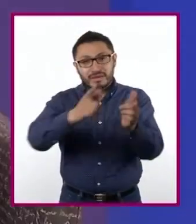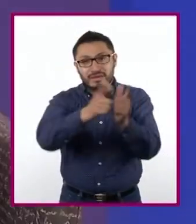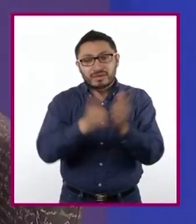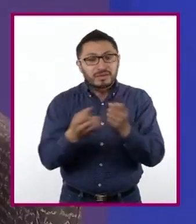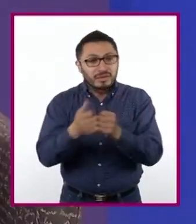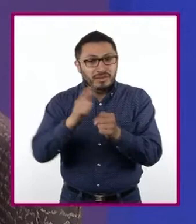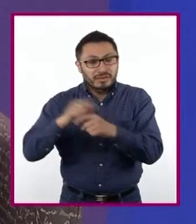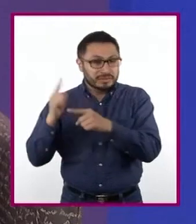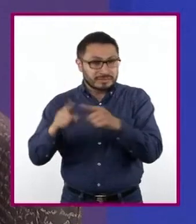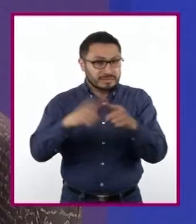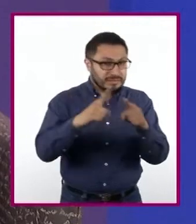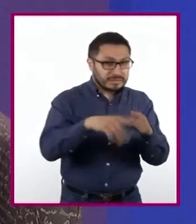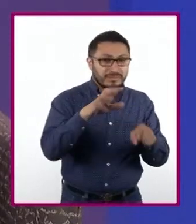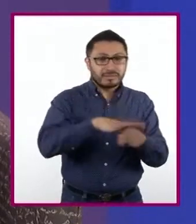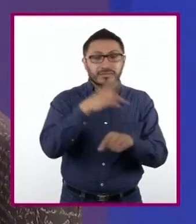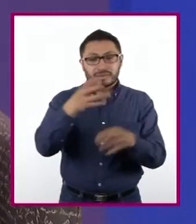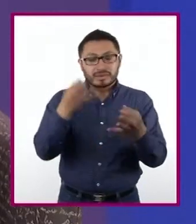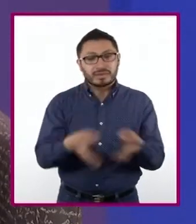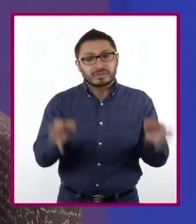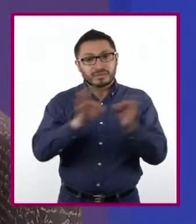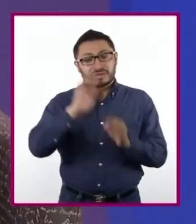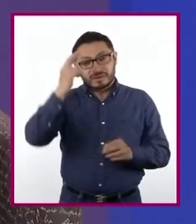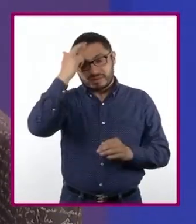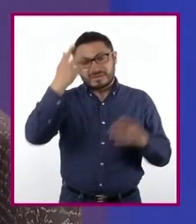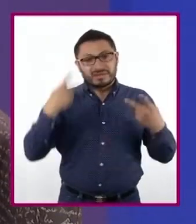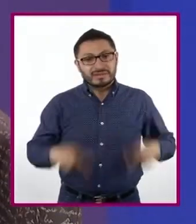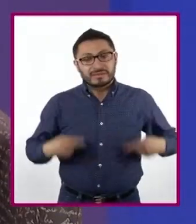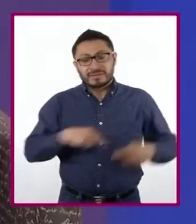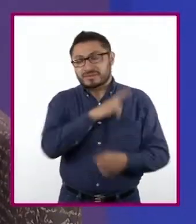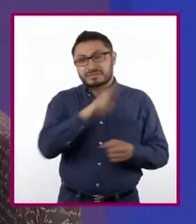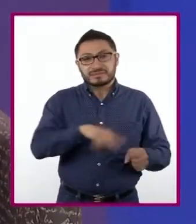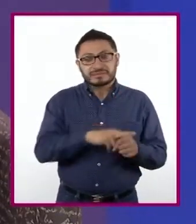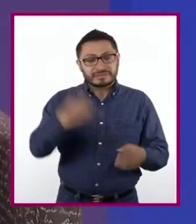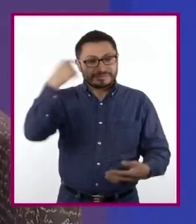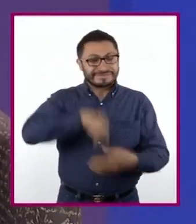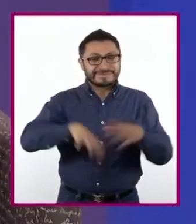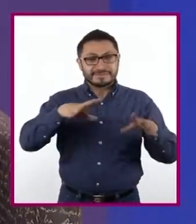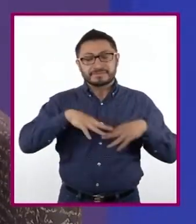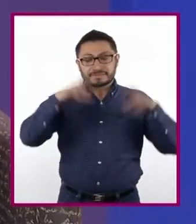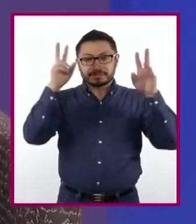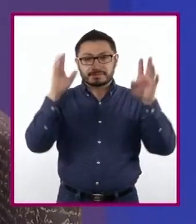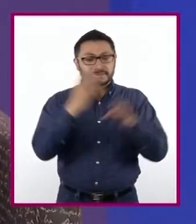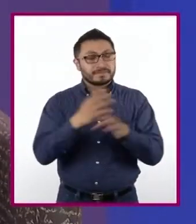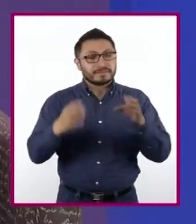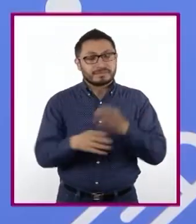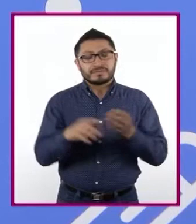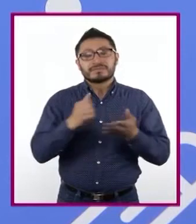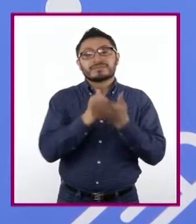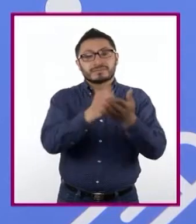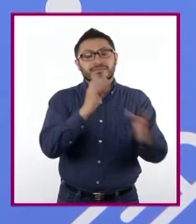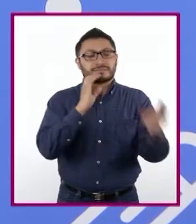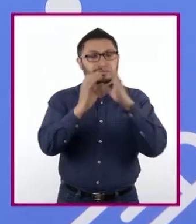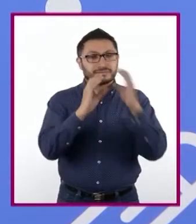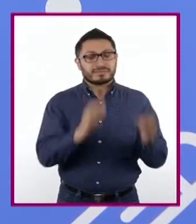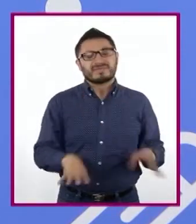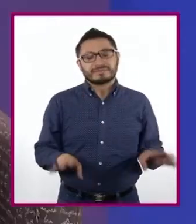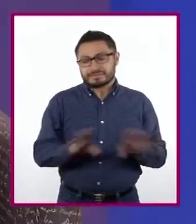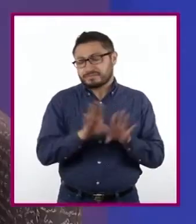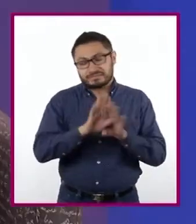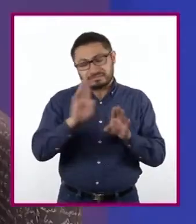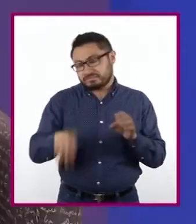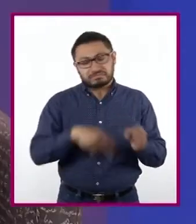considerar el ser humano, por naturaleza, está dotado de sistemas que le ayudan a primero a comunicarse de manera